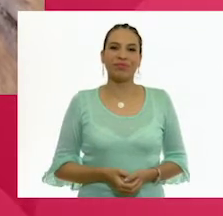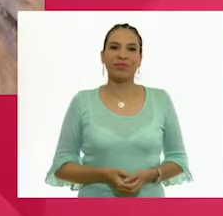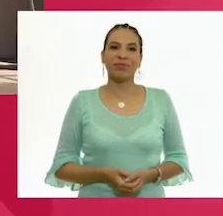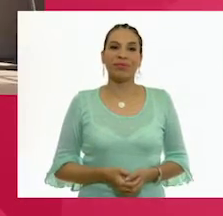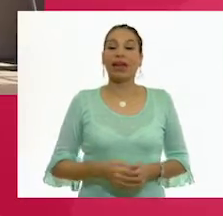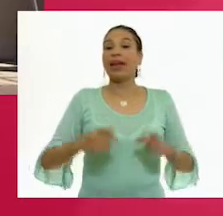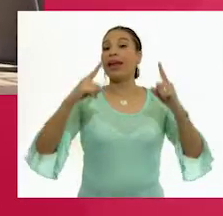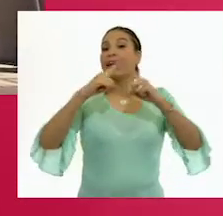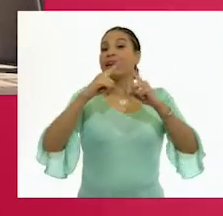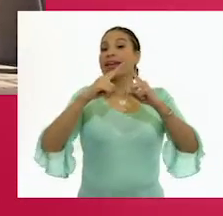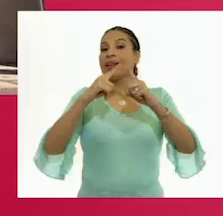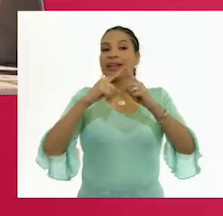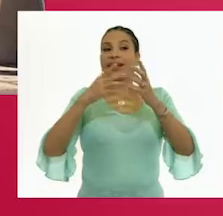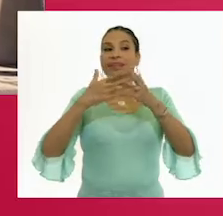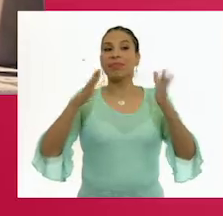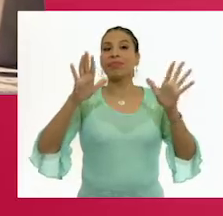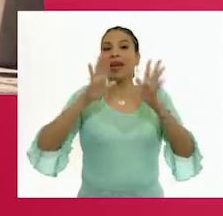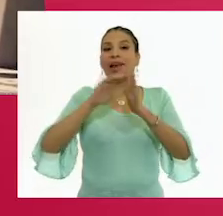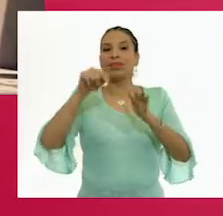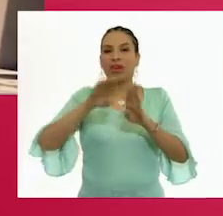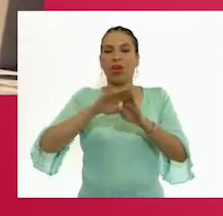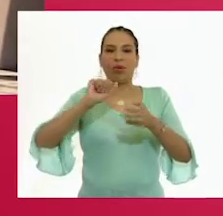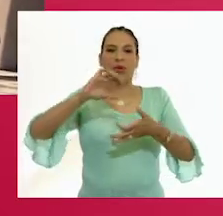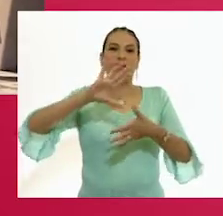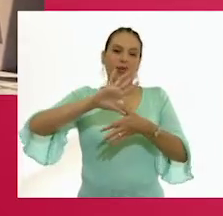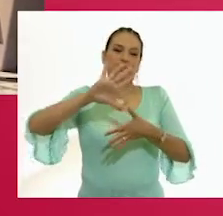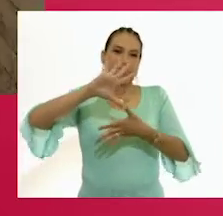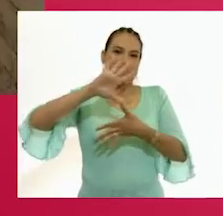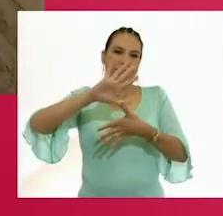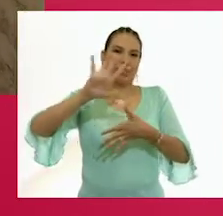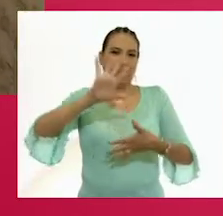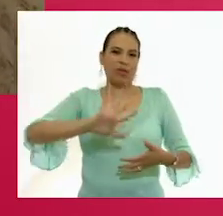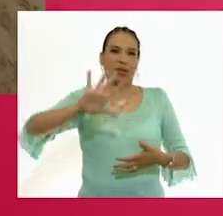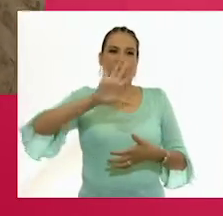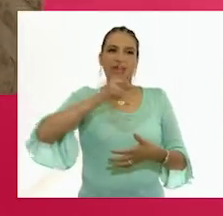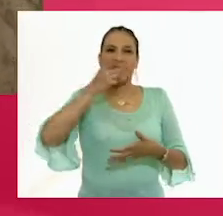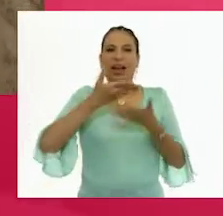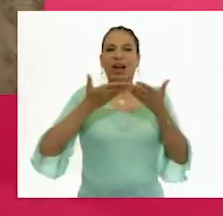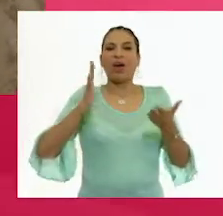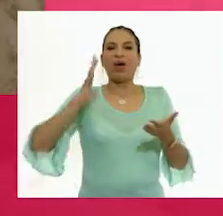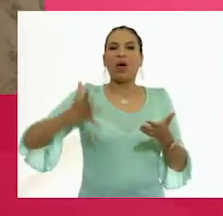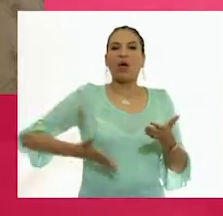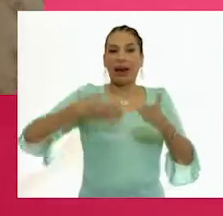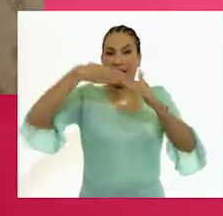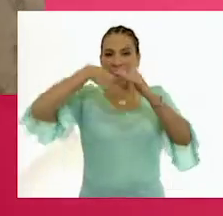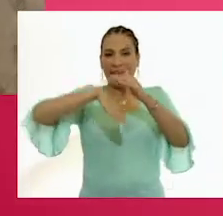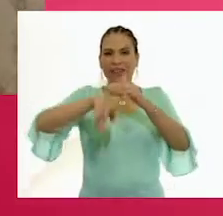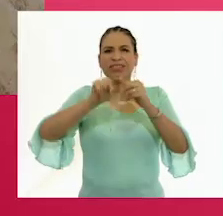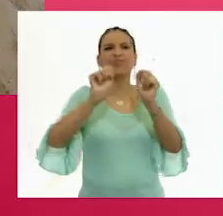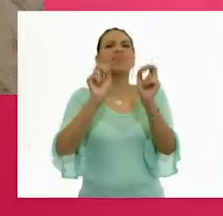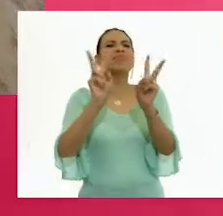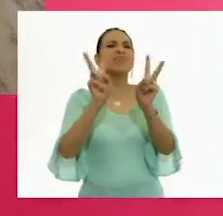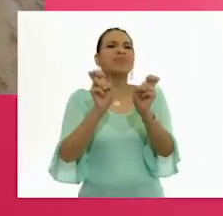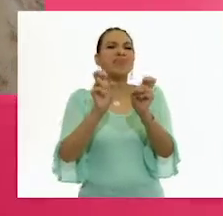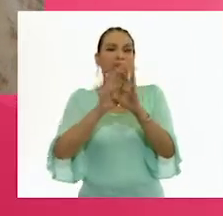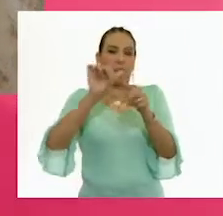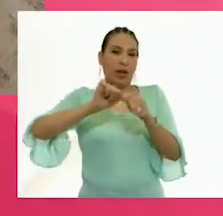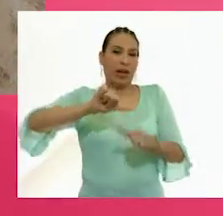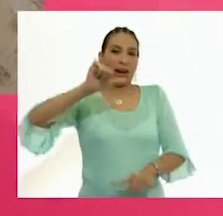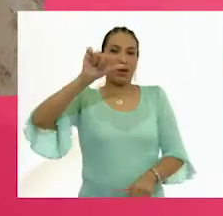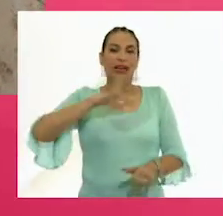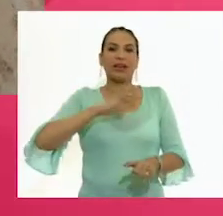Nuestra capilla abierta es la más grande del continente americano, hoy día lo decimos con mucho orgullo. Tiene dentro de su temática, aparte de su altura que